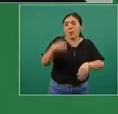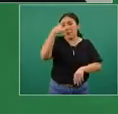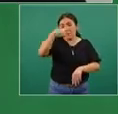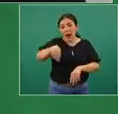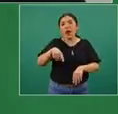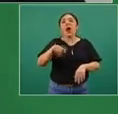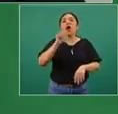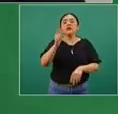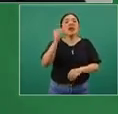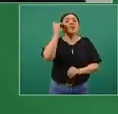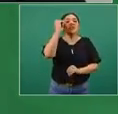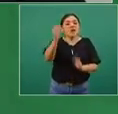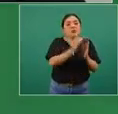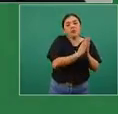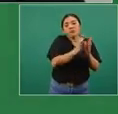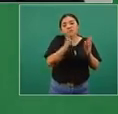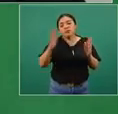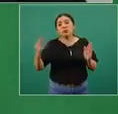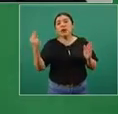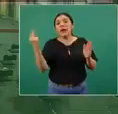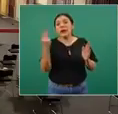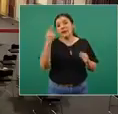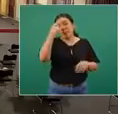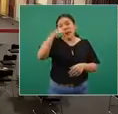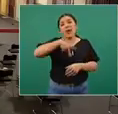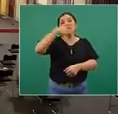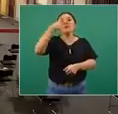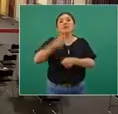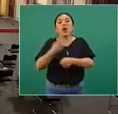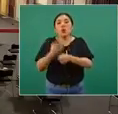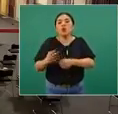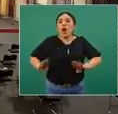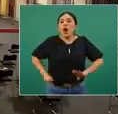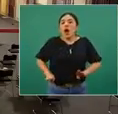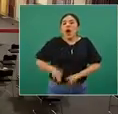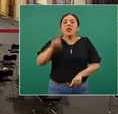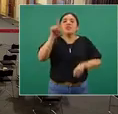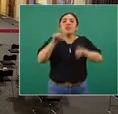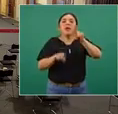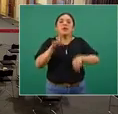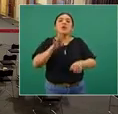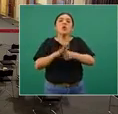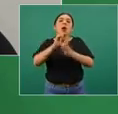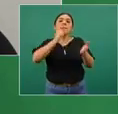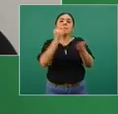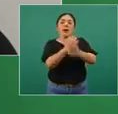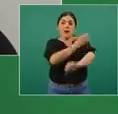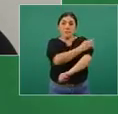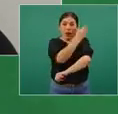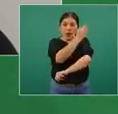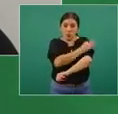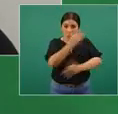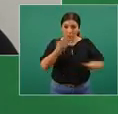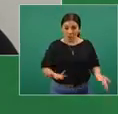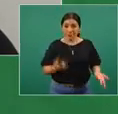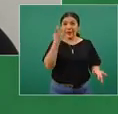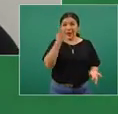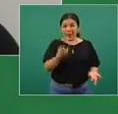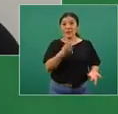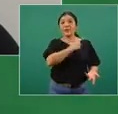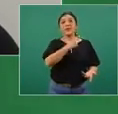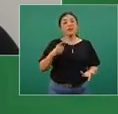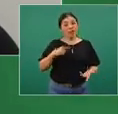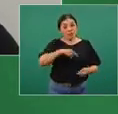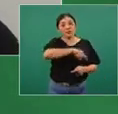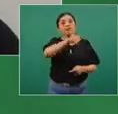las ventanas de tiempo que requiere ese tipo de vacuna que le implementaron, y entonces obviamente hay que